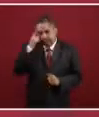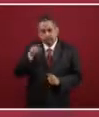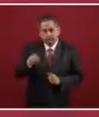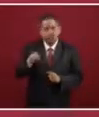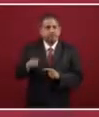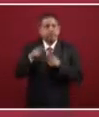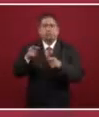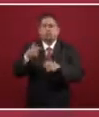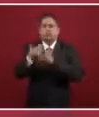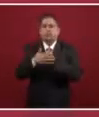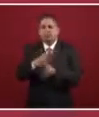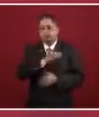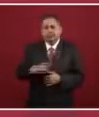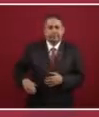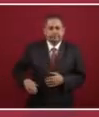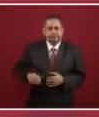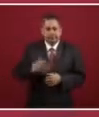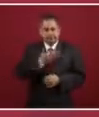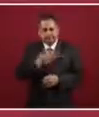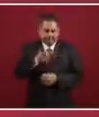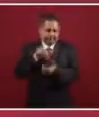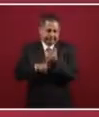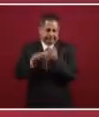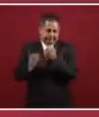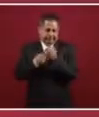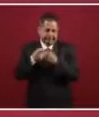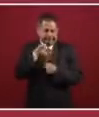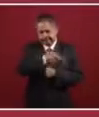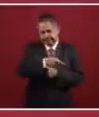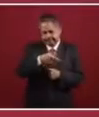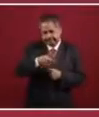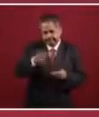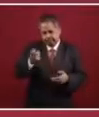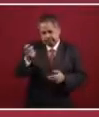para ser candidato a la presidencia. Ese era el fondo de todo.